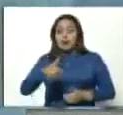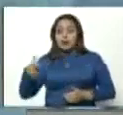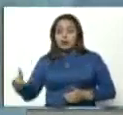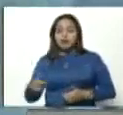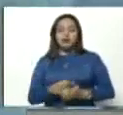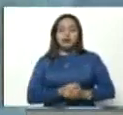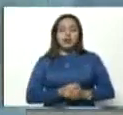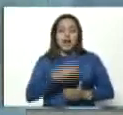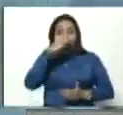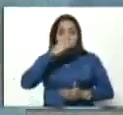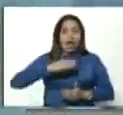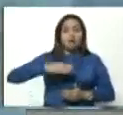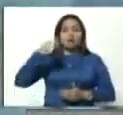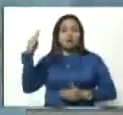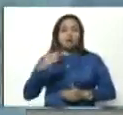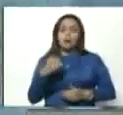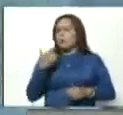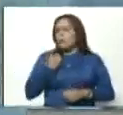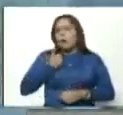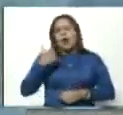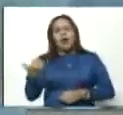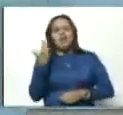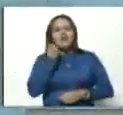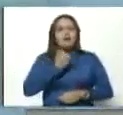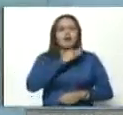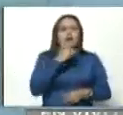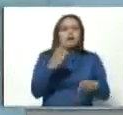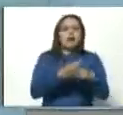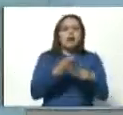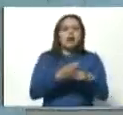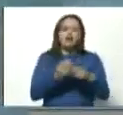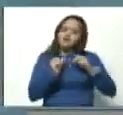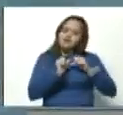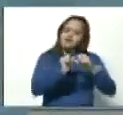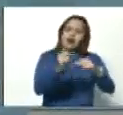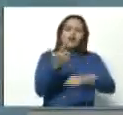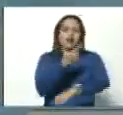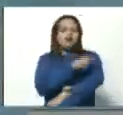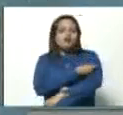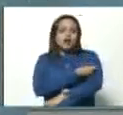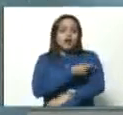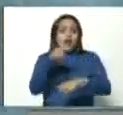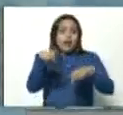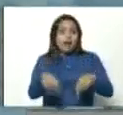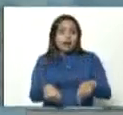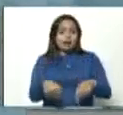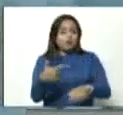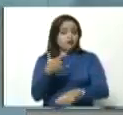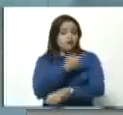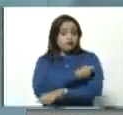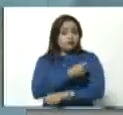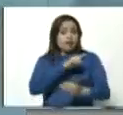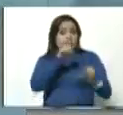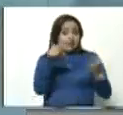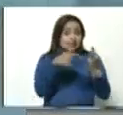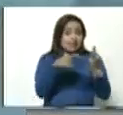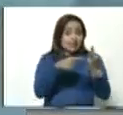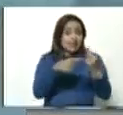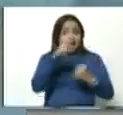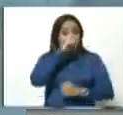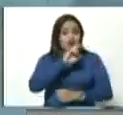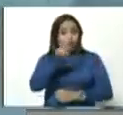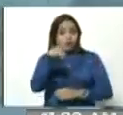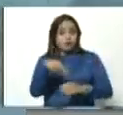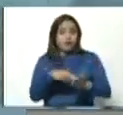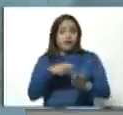de adultos mayores con algún tipo de riesgo y de patología van a ser también vacunados para este refuerzo que este 2022 arranca